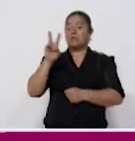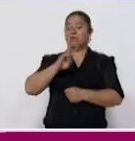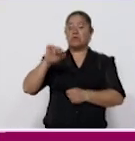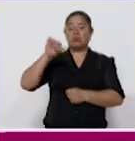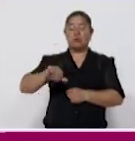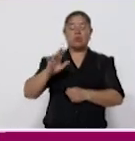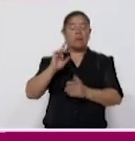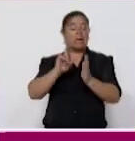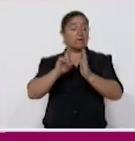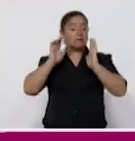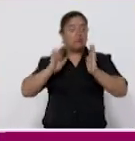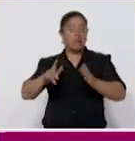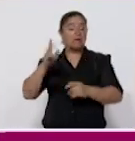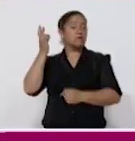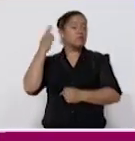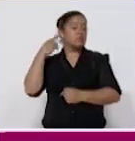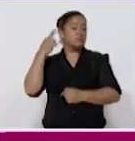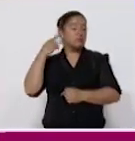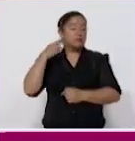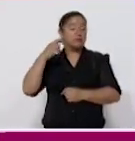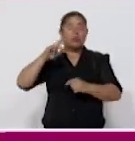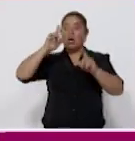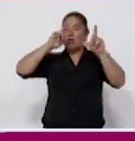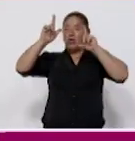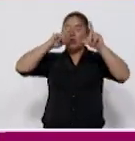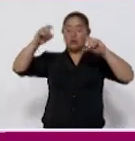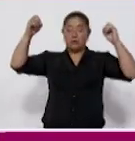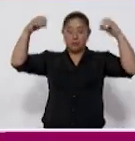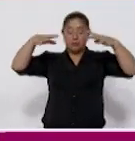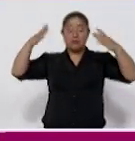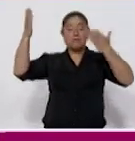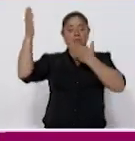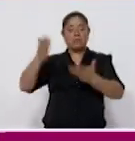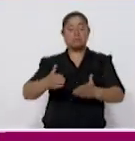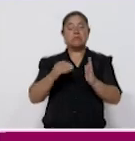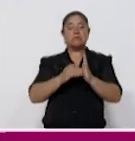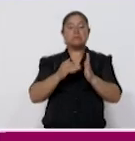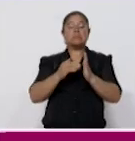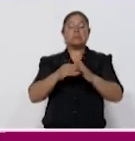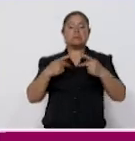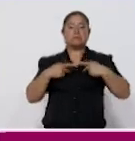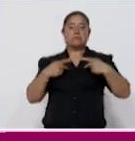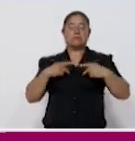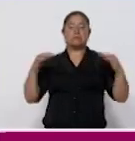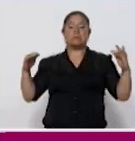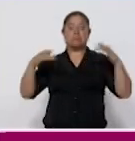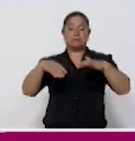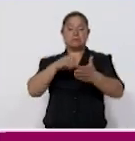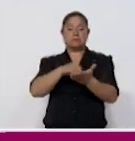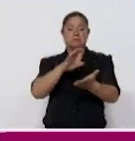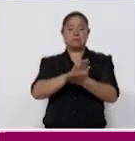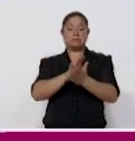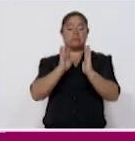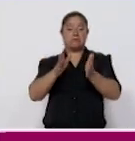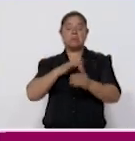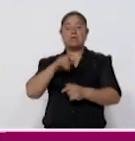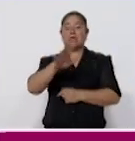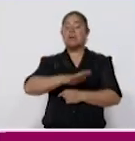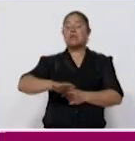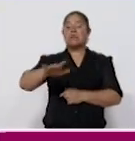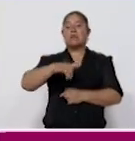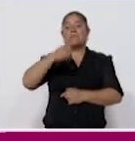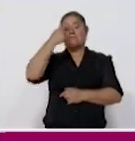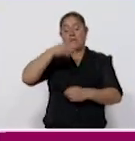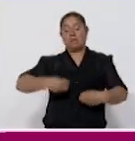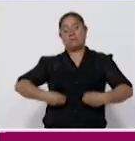iluminación para recibir a los miles de aficionados y público en general que se darán cita en este recinto para vivir una